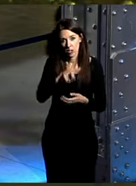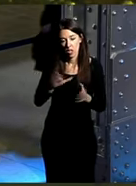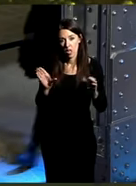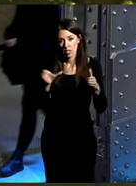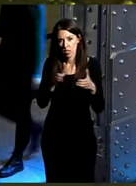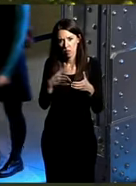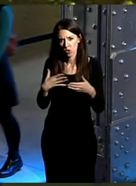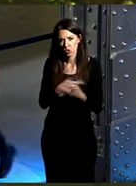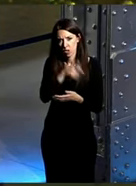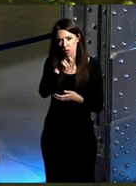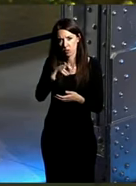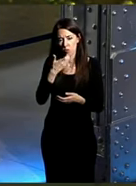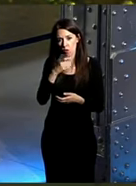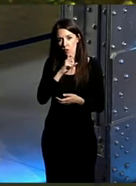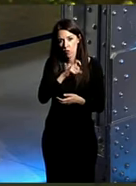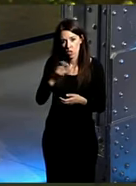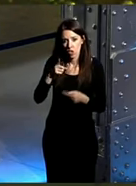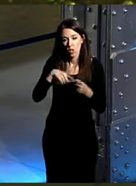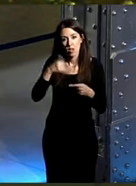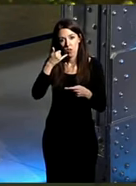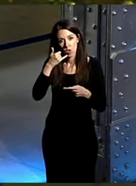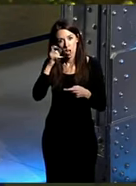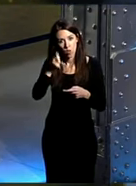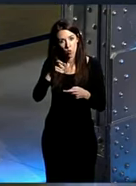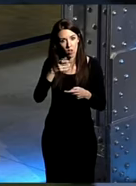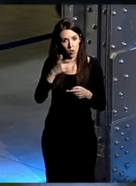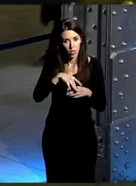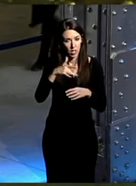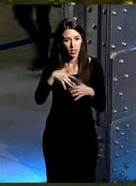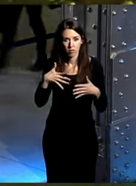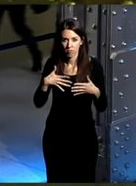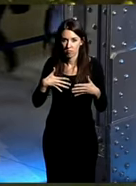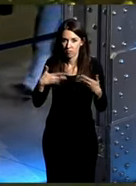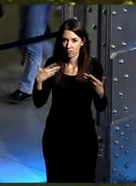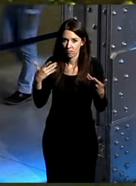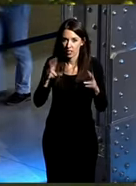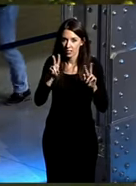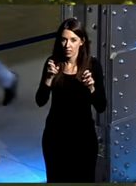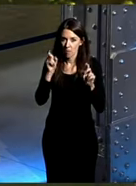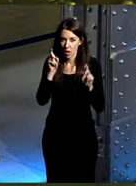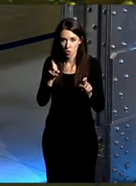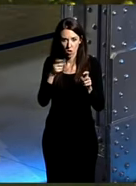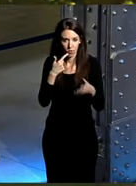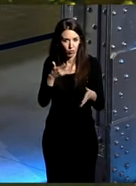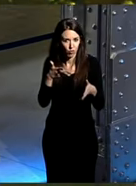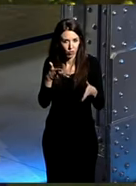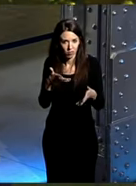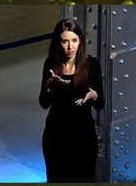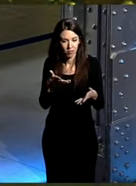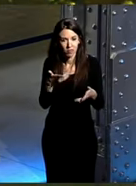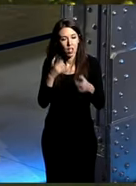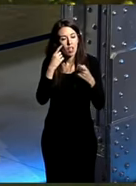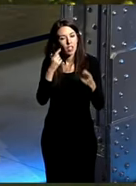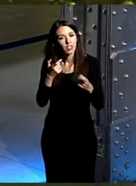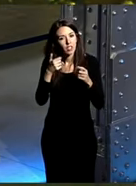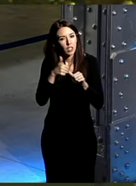son personas, tanto en Fundación como en Telefónica Educación Digital, apasionadas del tema de la educación.